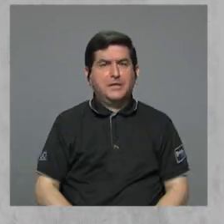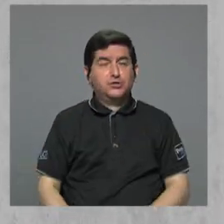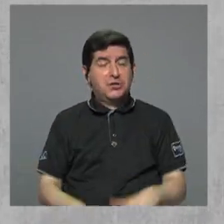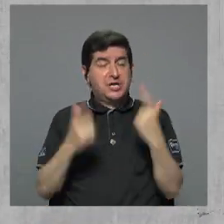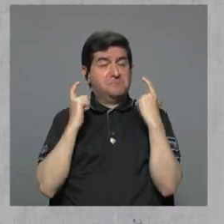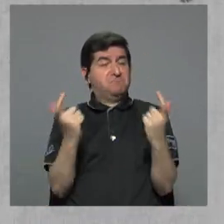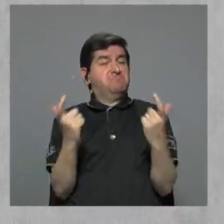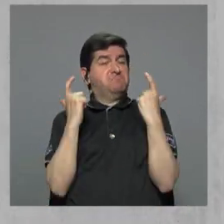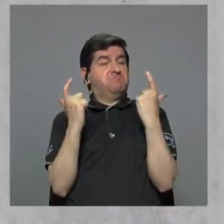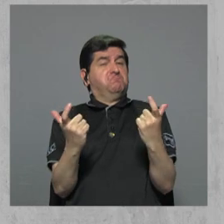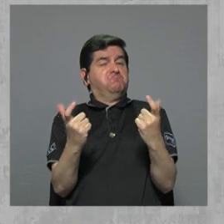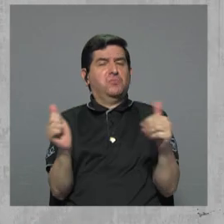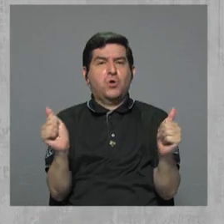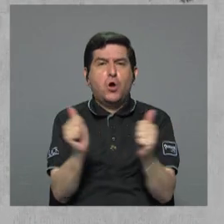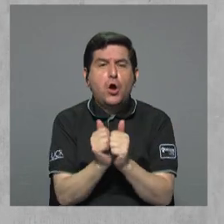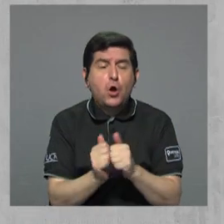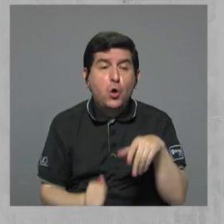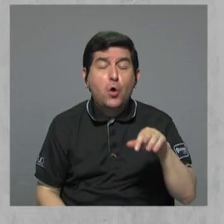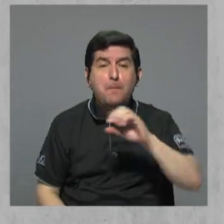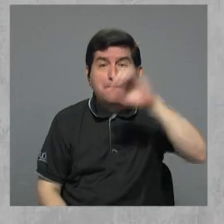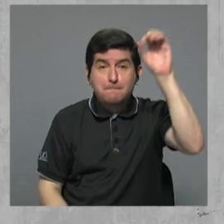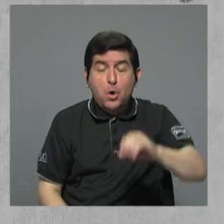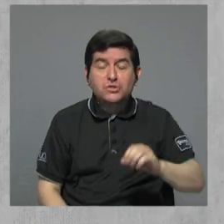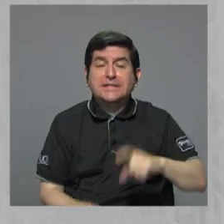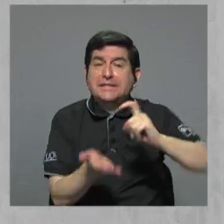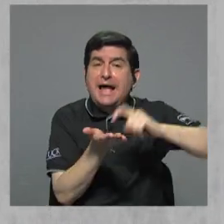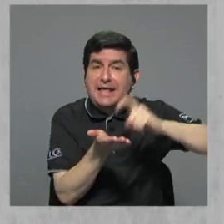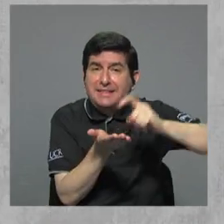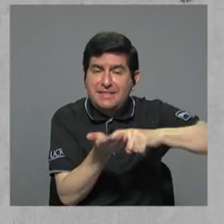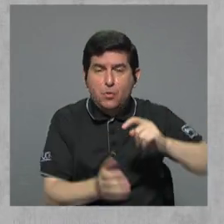de oro con los rendimientos de la deuda.